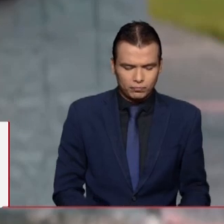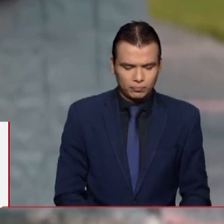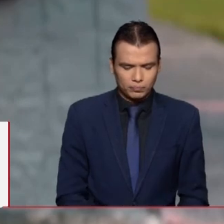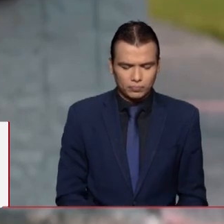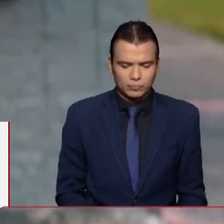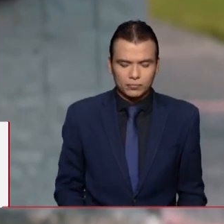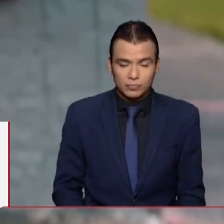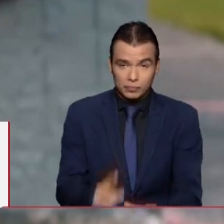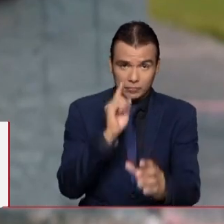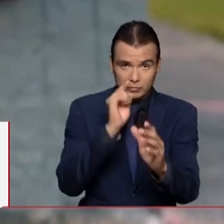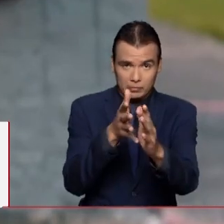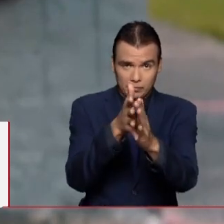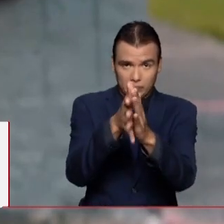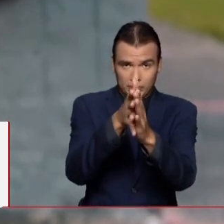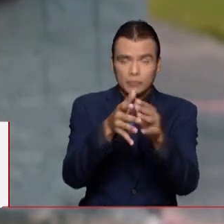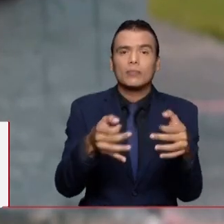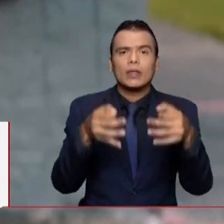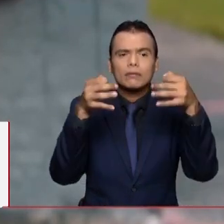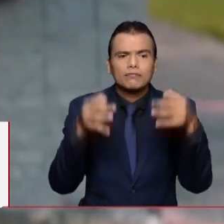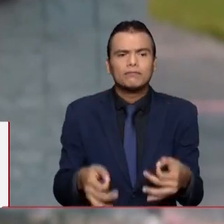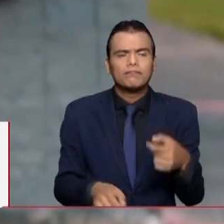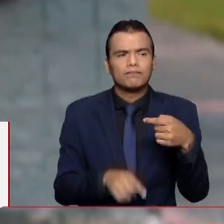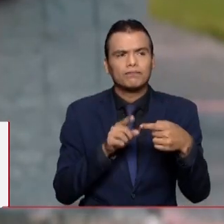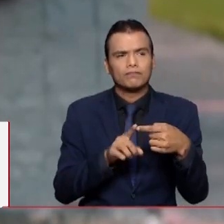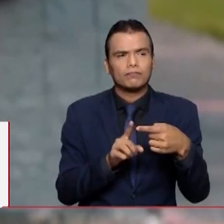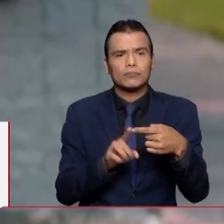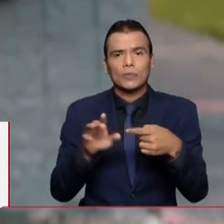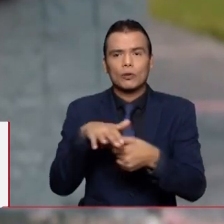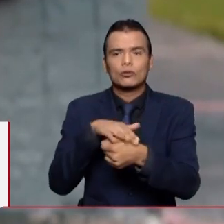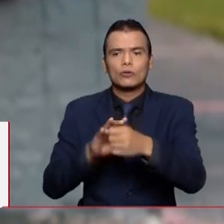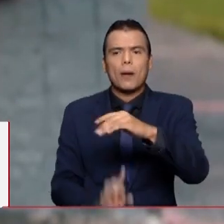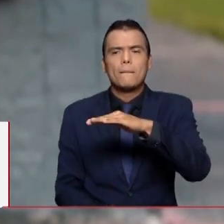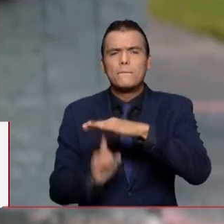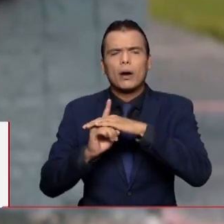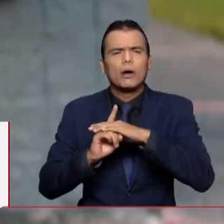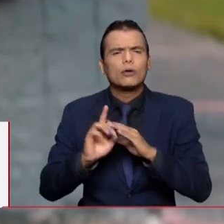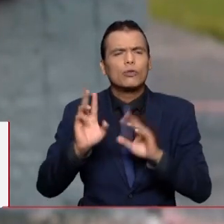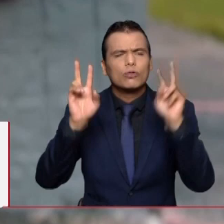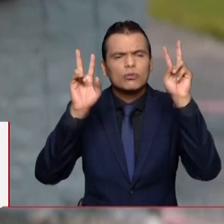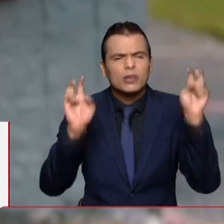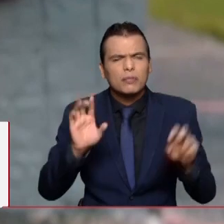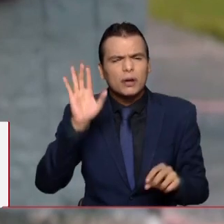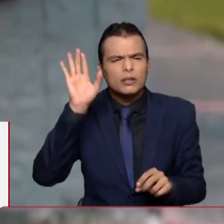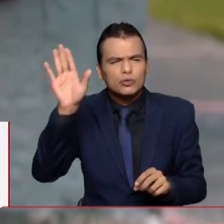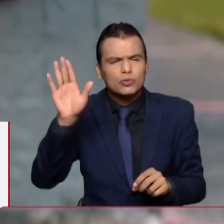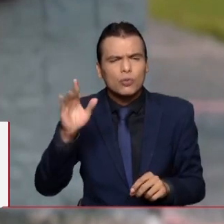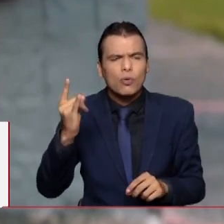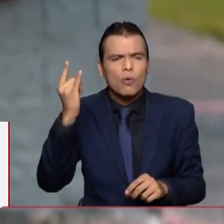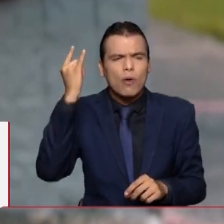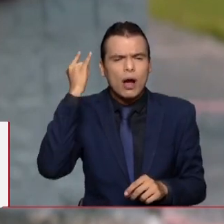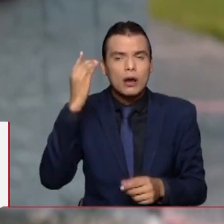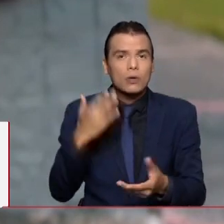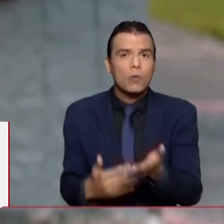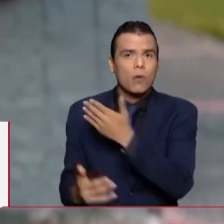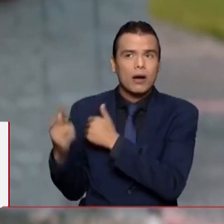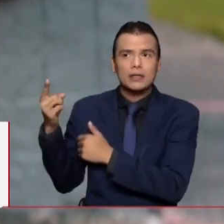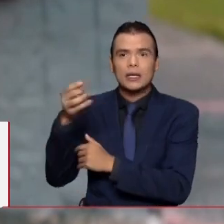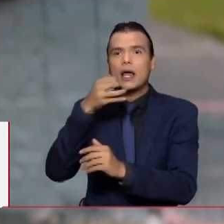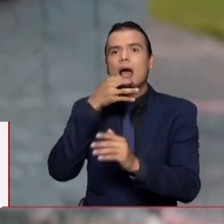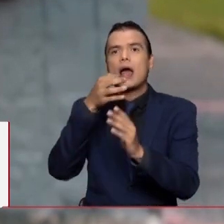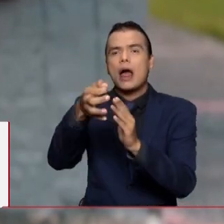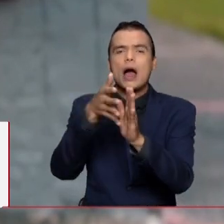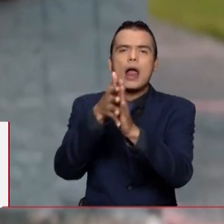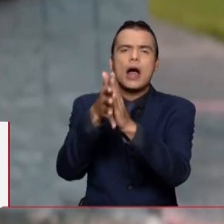Queremos aclarar varias cosas. Primero, estos hechos no están relacionados con denuncias anteriores que ha hecho